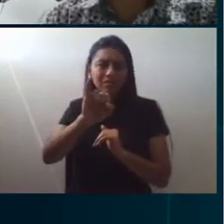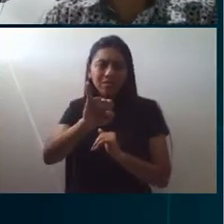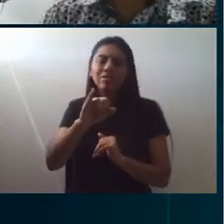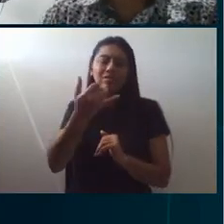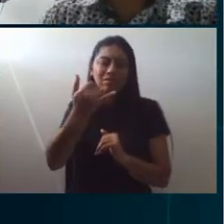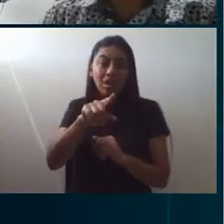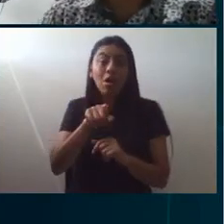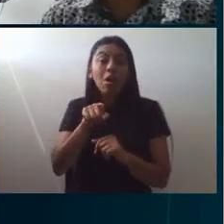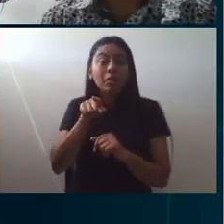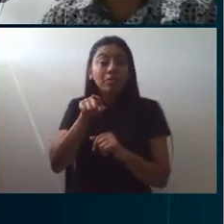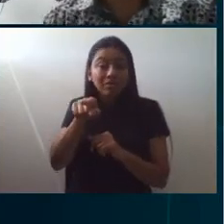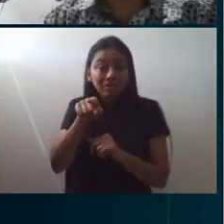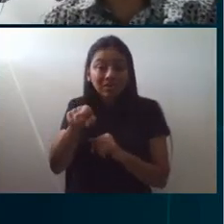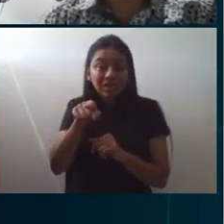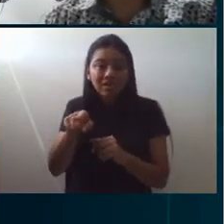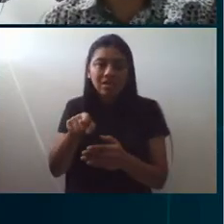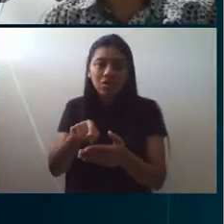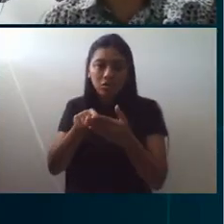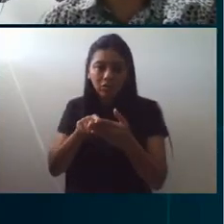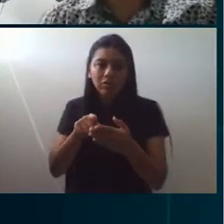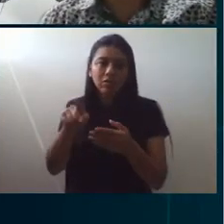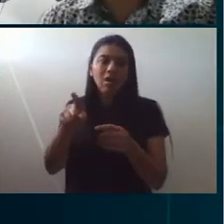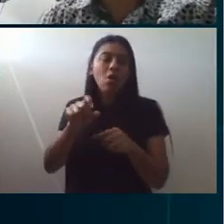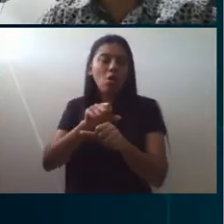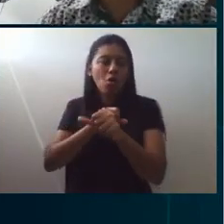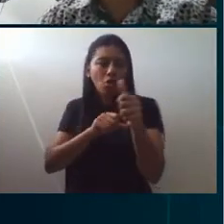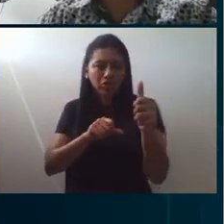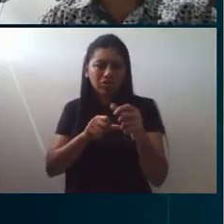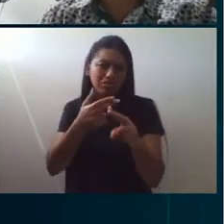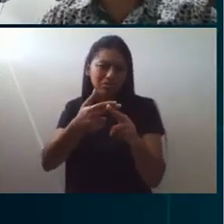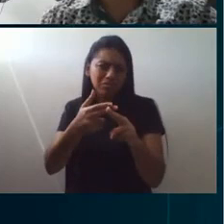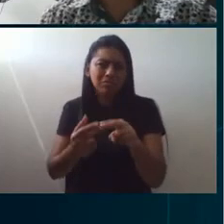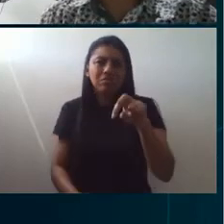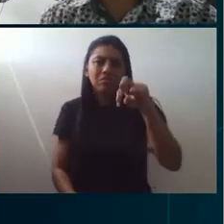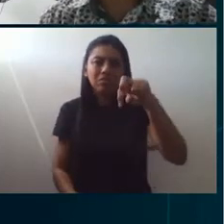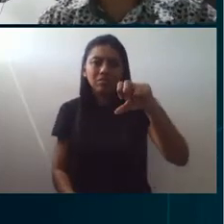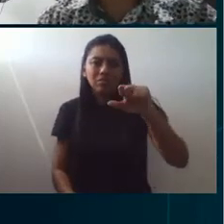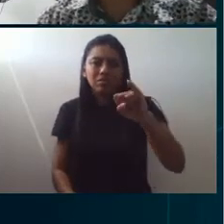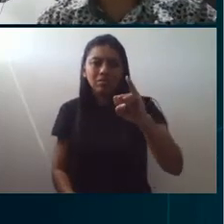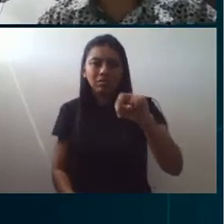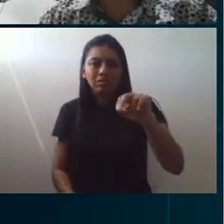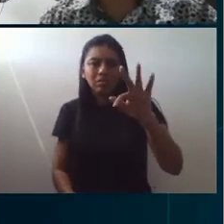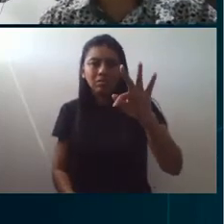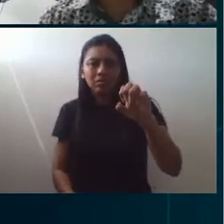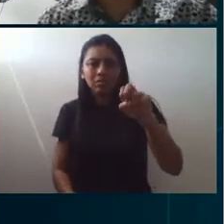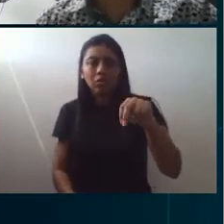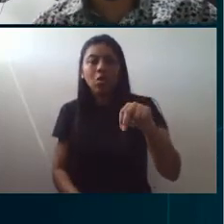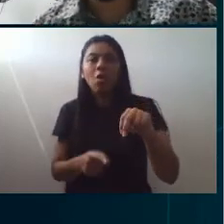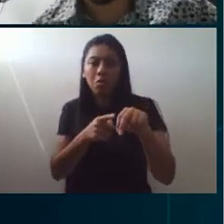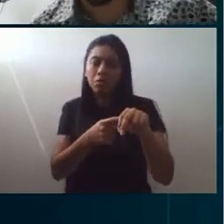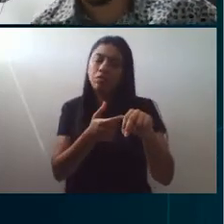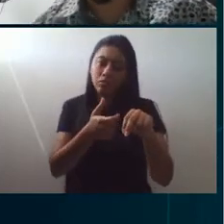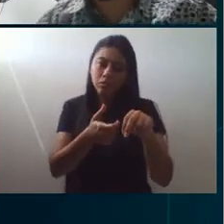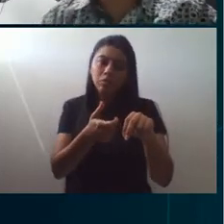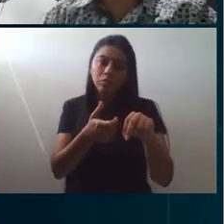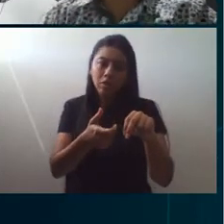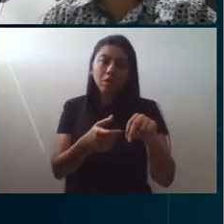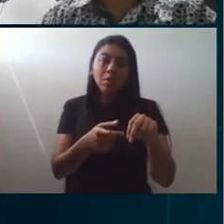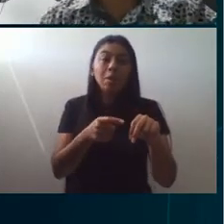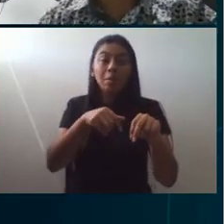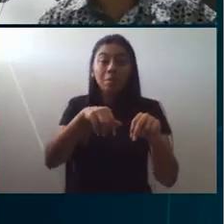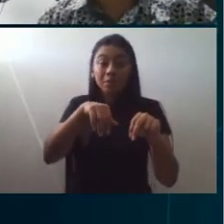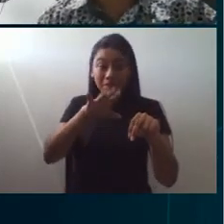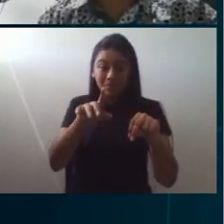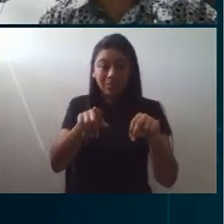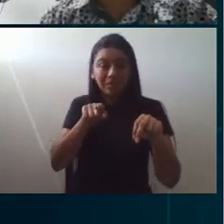desconocer que software como Python, digamos el software estrella en términos de lo que es la inteligencia artificial en muchos de